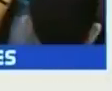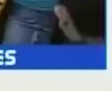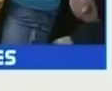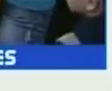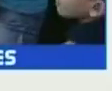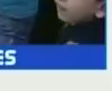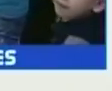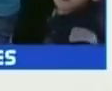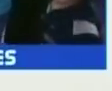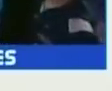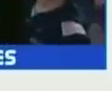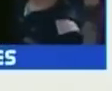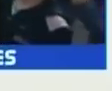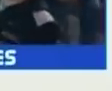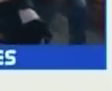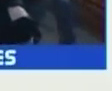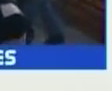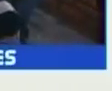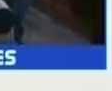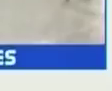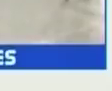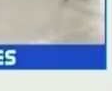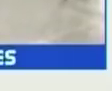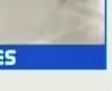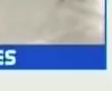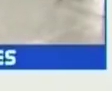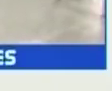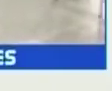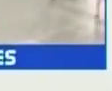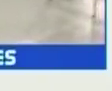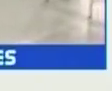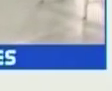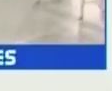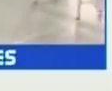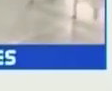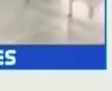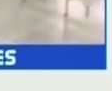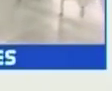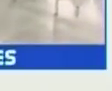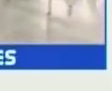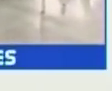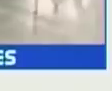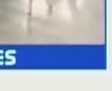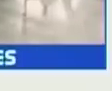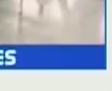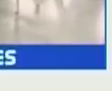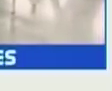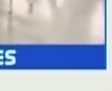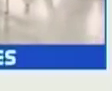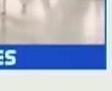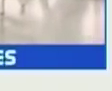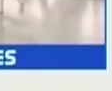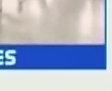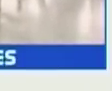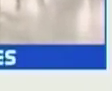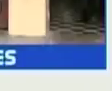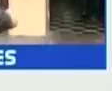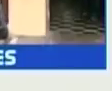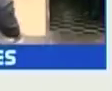dónde construimos nosotros esa victoria? Barrio a barrio, calle a calle, casa a casa, hombre a hombre, mujer a